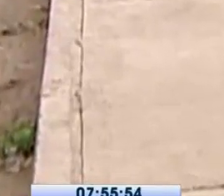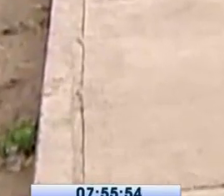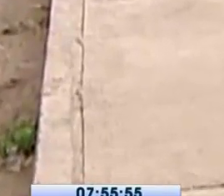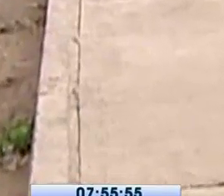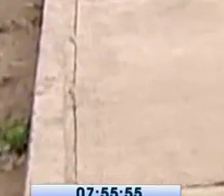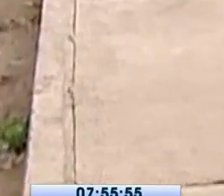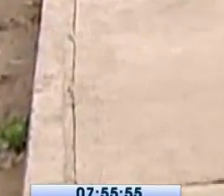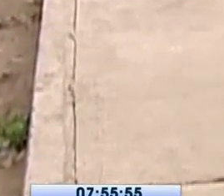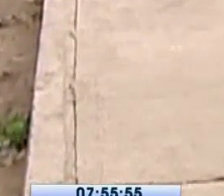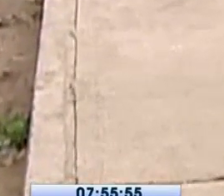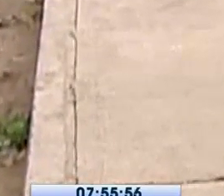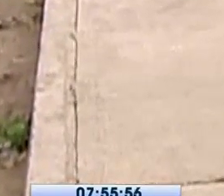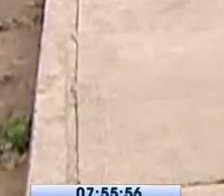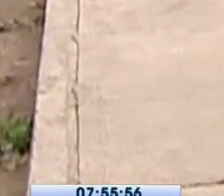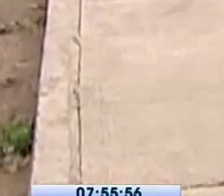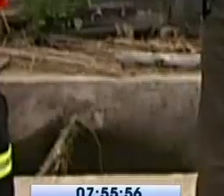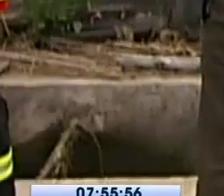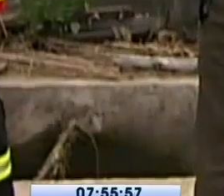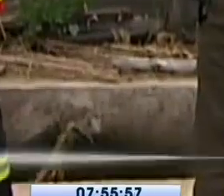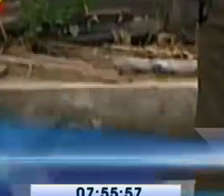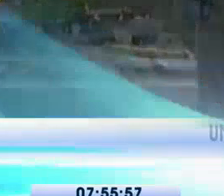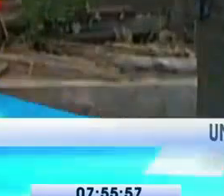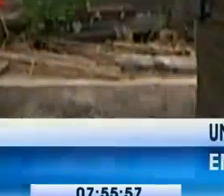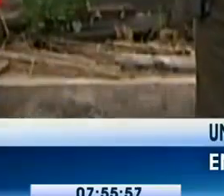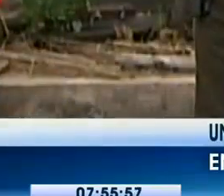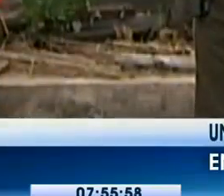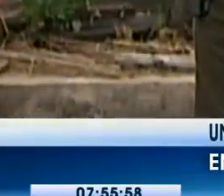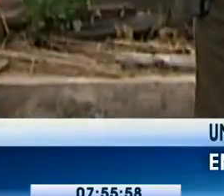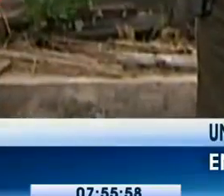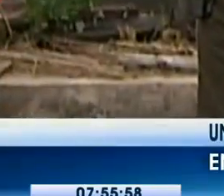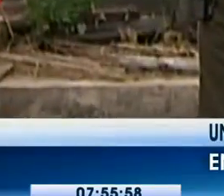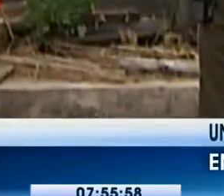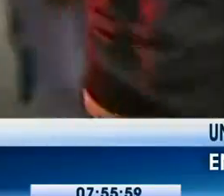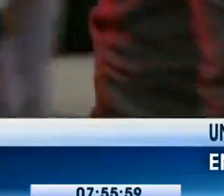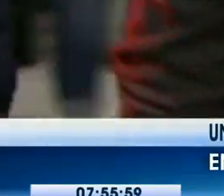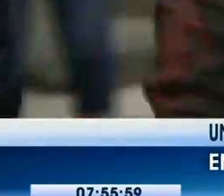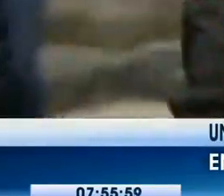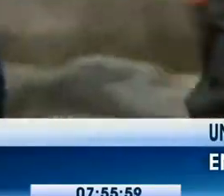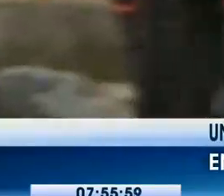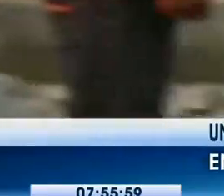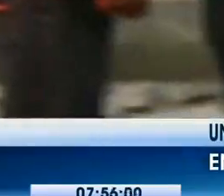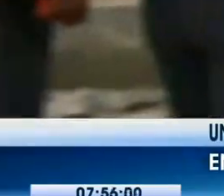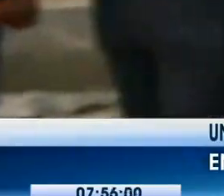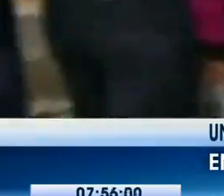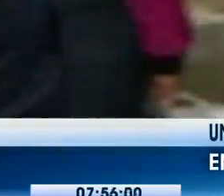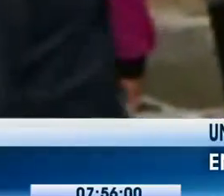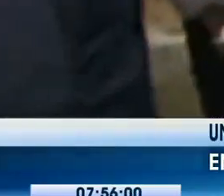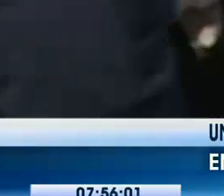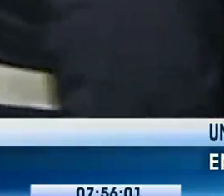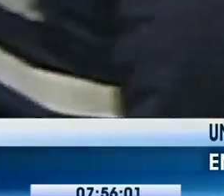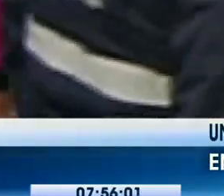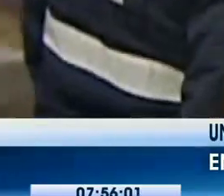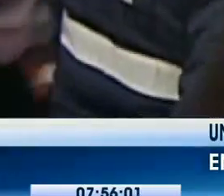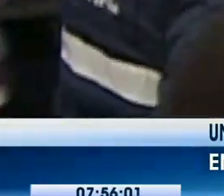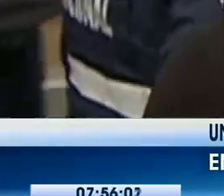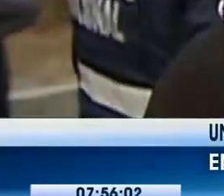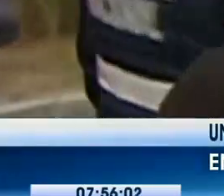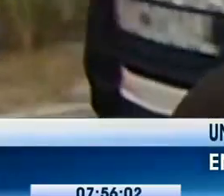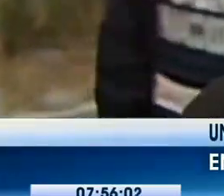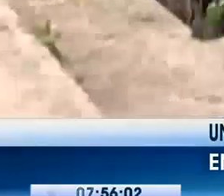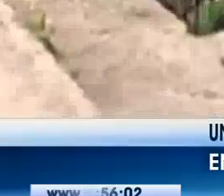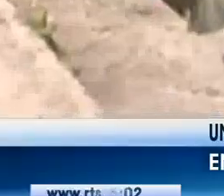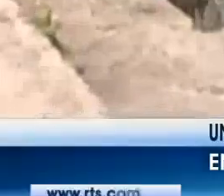Pifo, al nororiente de Quito. El hecho ocurrió el pasado viernes. Se presume que la menor se encontraba jugando con sus